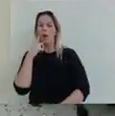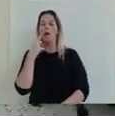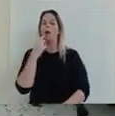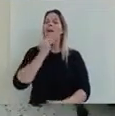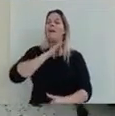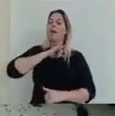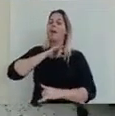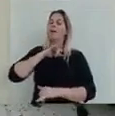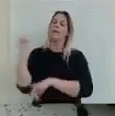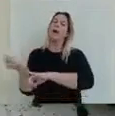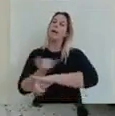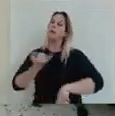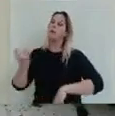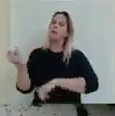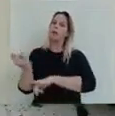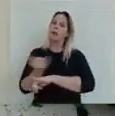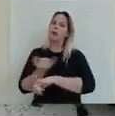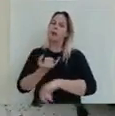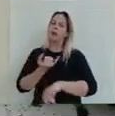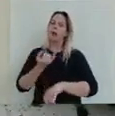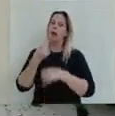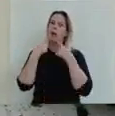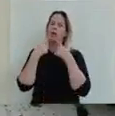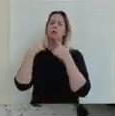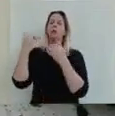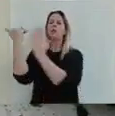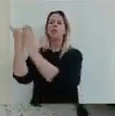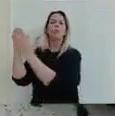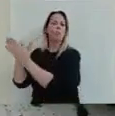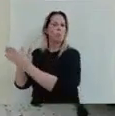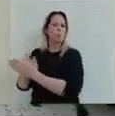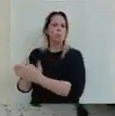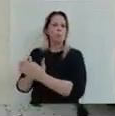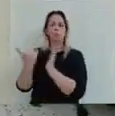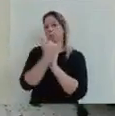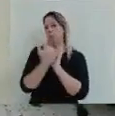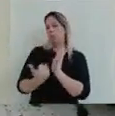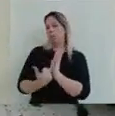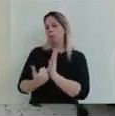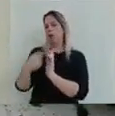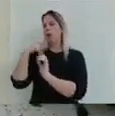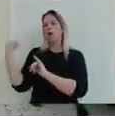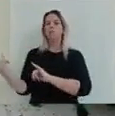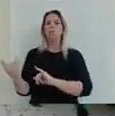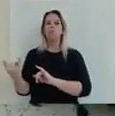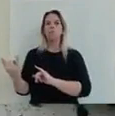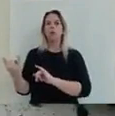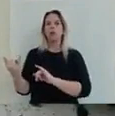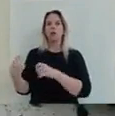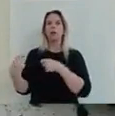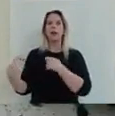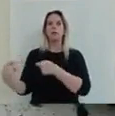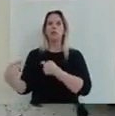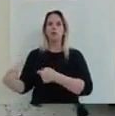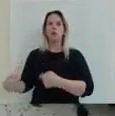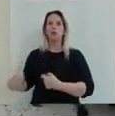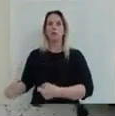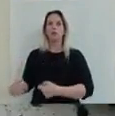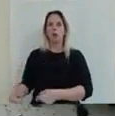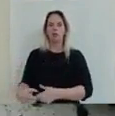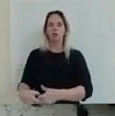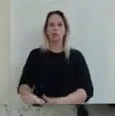millones proveniente del gobierno provincial para atender necesidades específicas que surgen de la pandemia. Concejal Figueredo. Gracias,